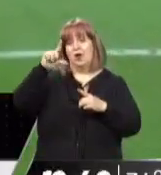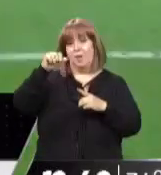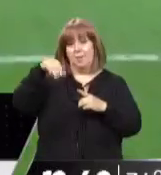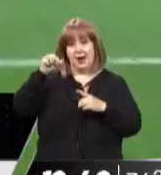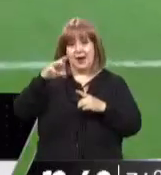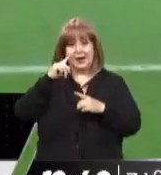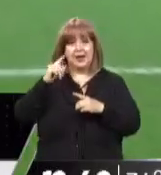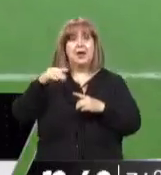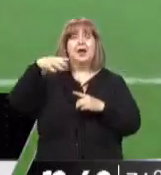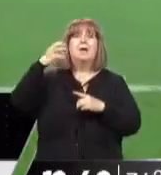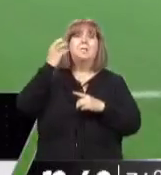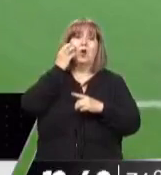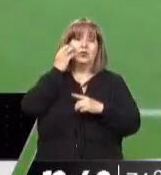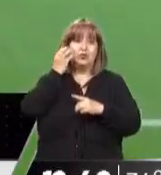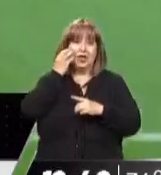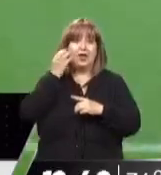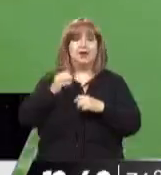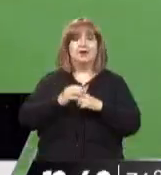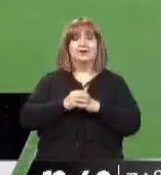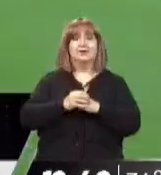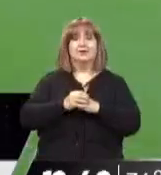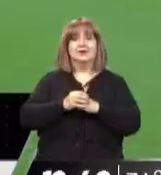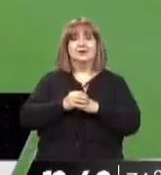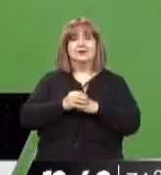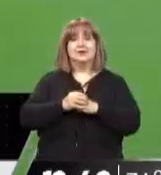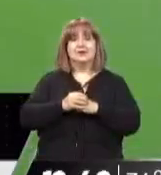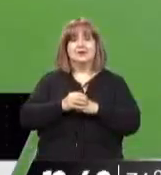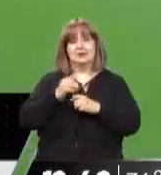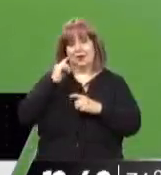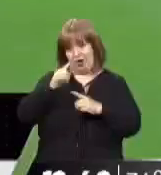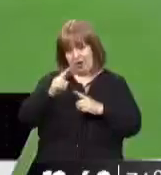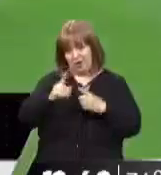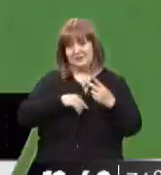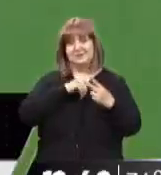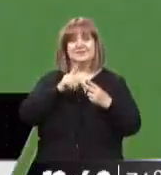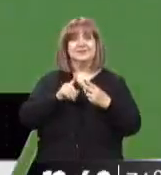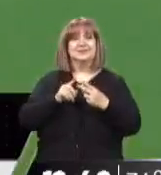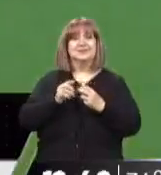Va Montiel, va Gonzalo, va Montiel,